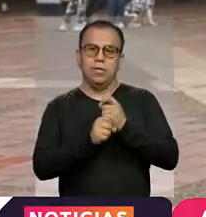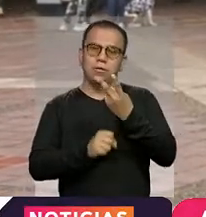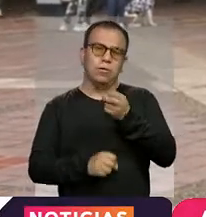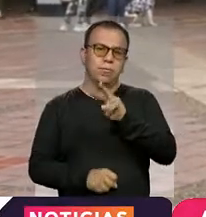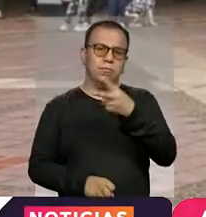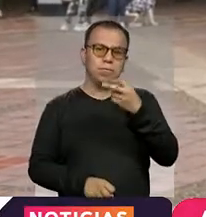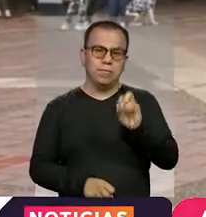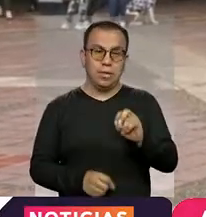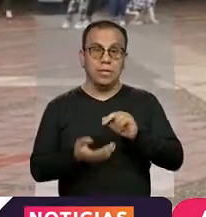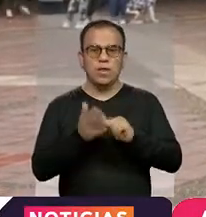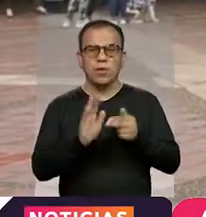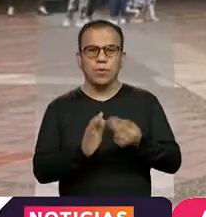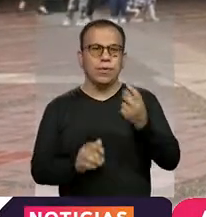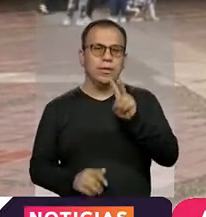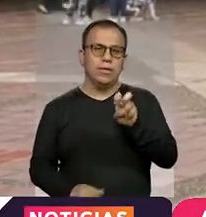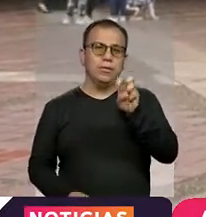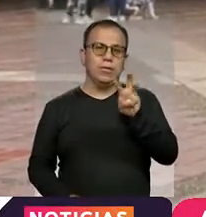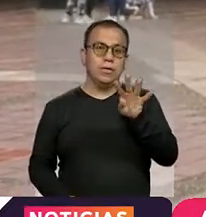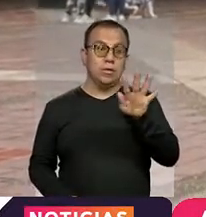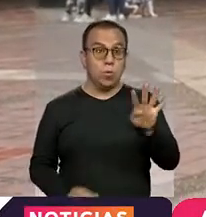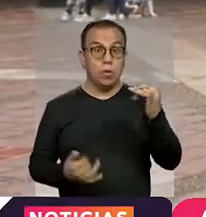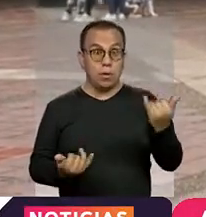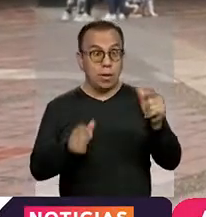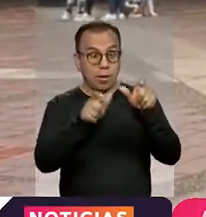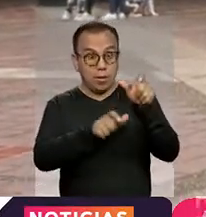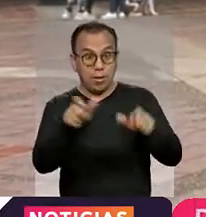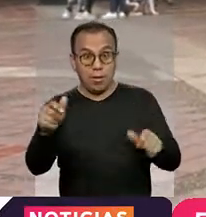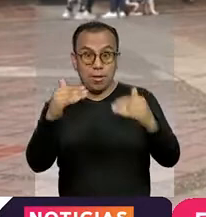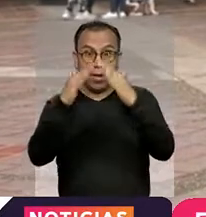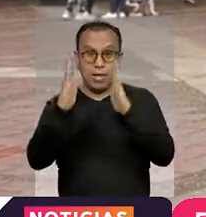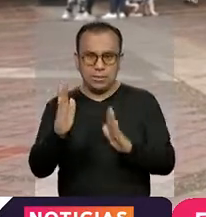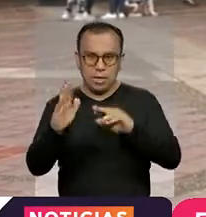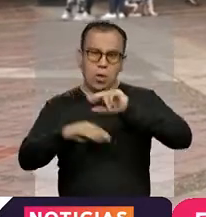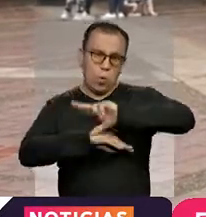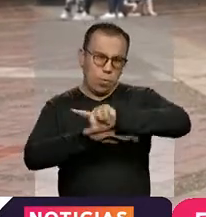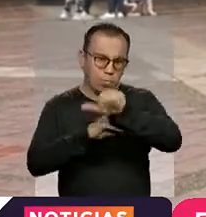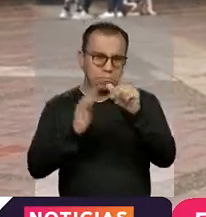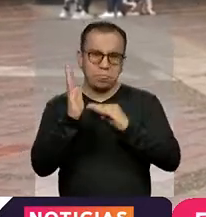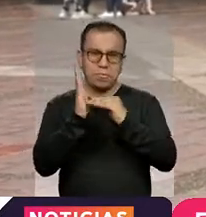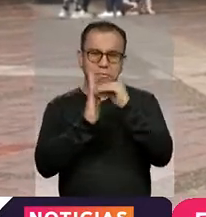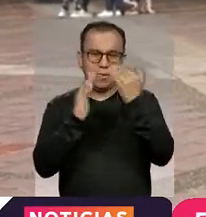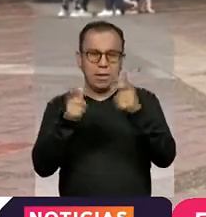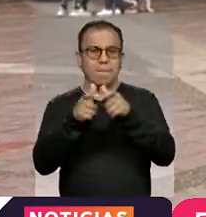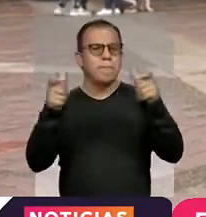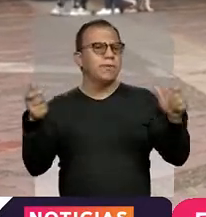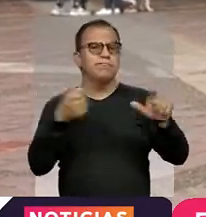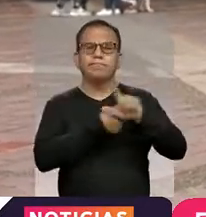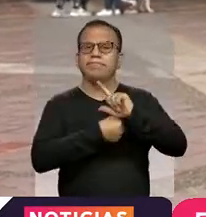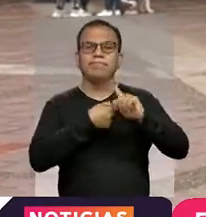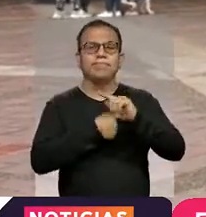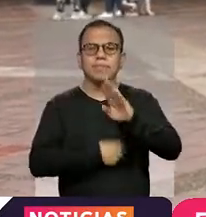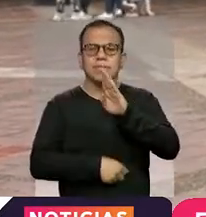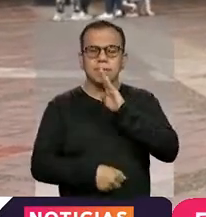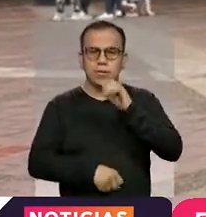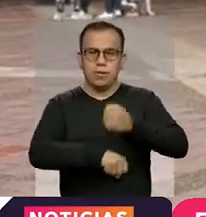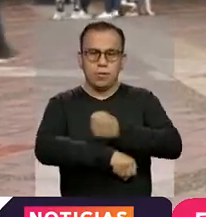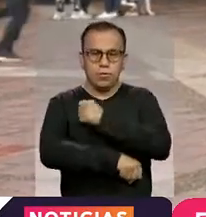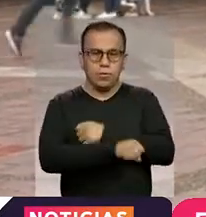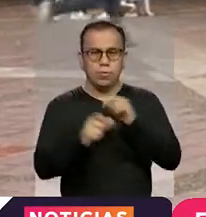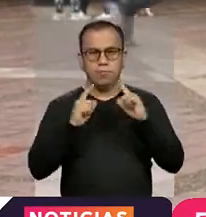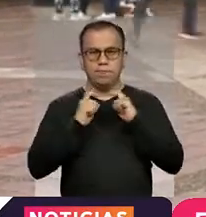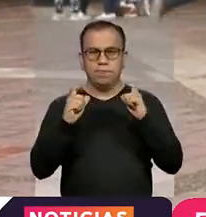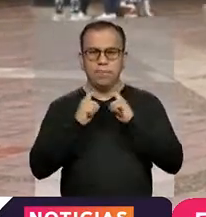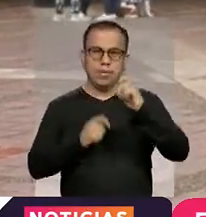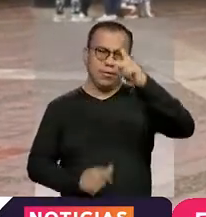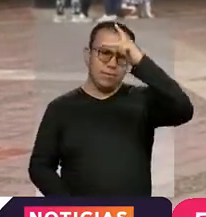presentaron 734 casos de hurto a residencia en Bogotá. Las localidades con mayor incidencia fueron Suba, Engativá